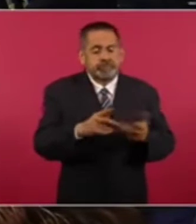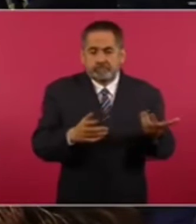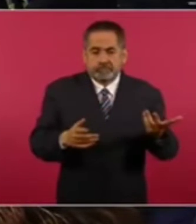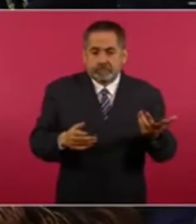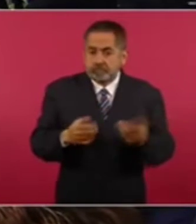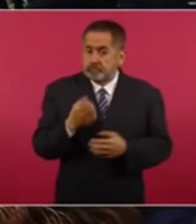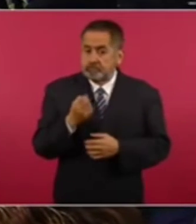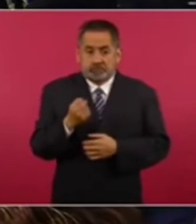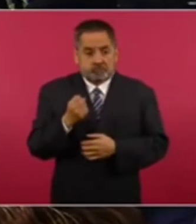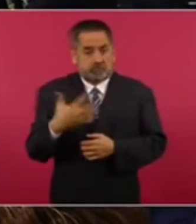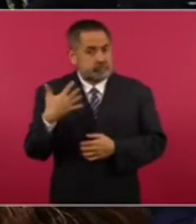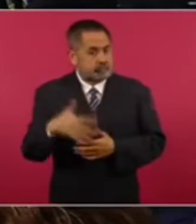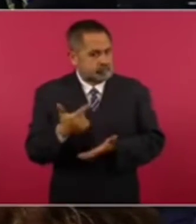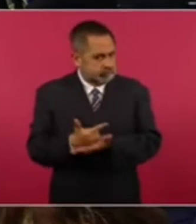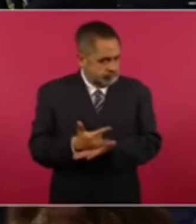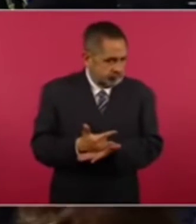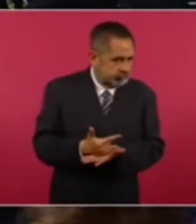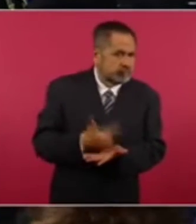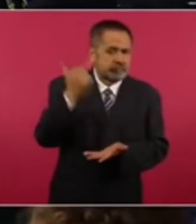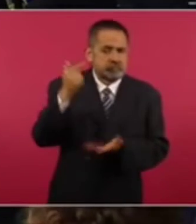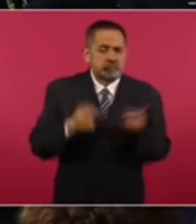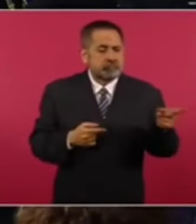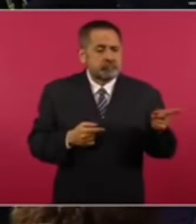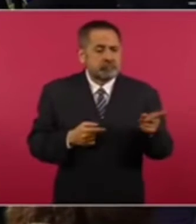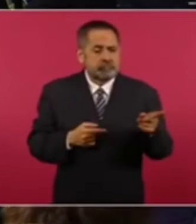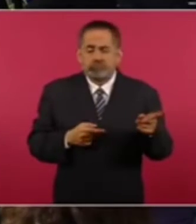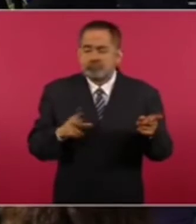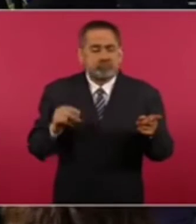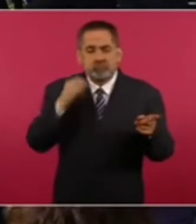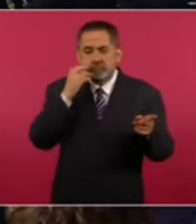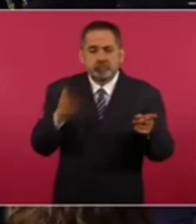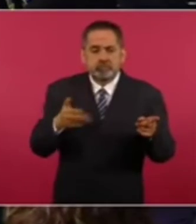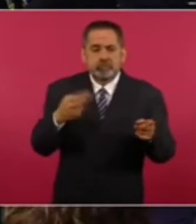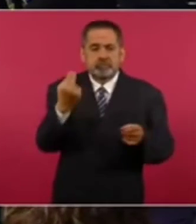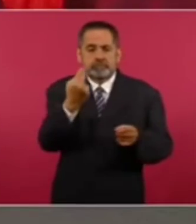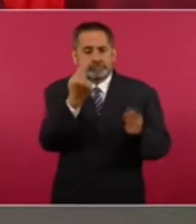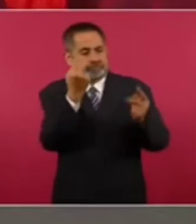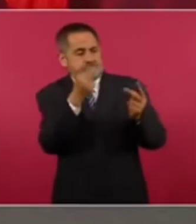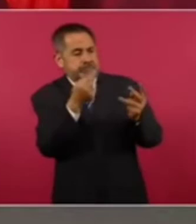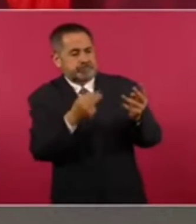muy fuertes y no queremos dar a conocer los nombres